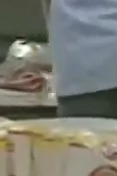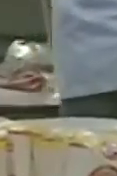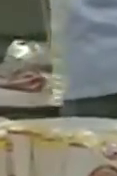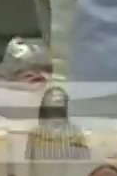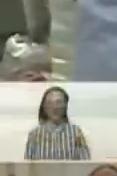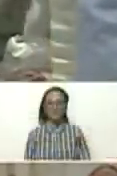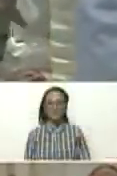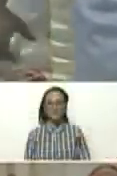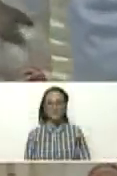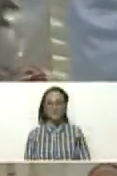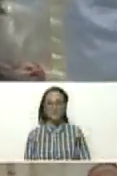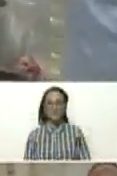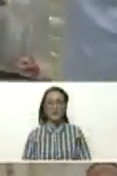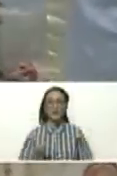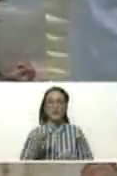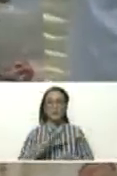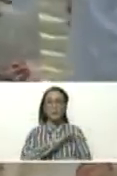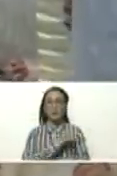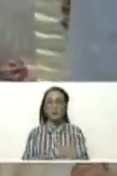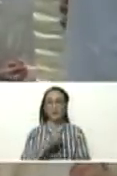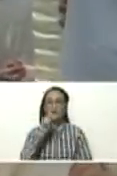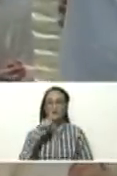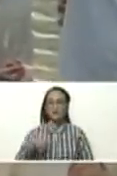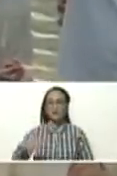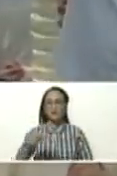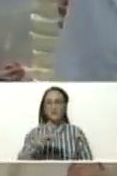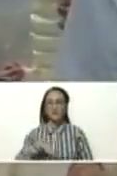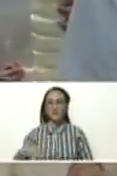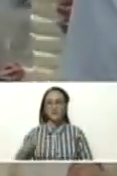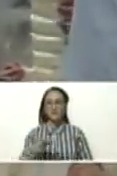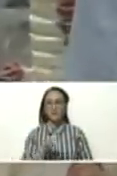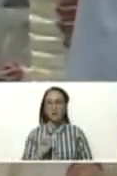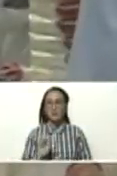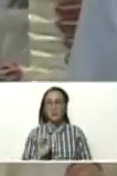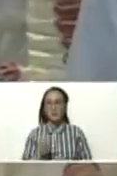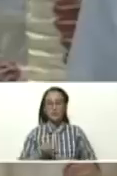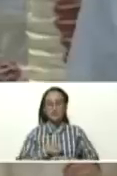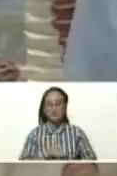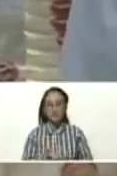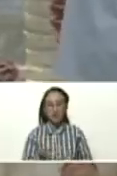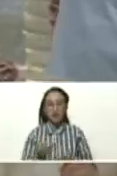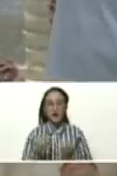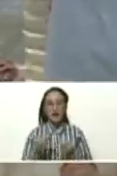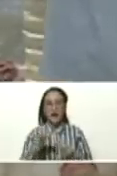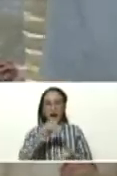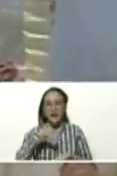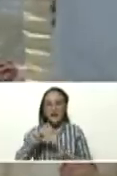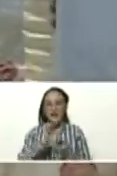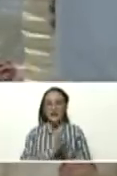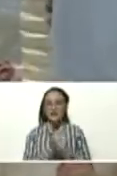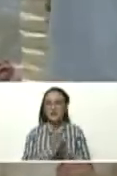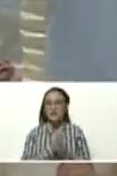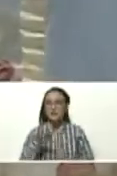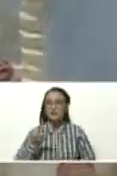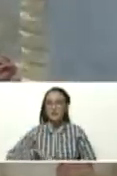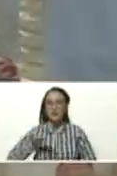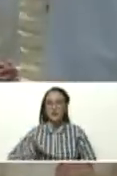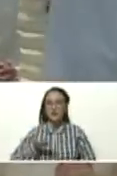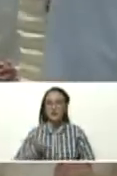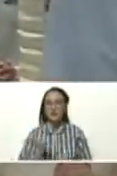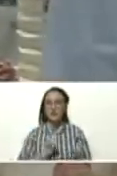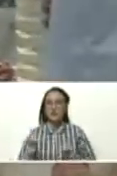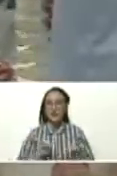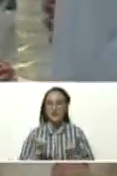al pueblo, a este pueblo que no solamente va a llevar este producto, la harina tan importante para la dieta de